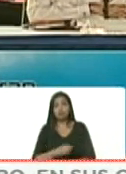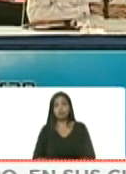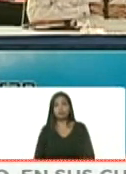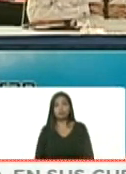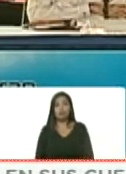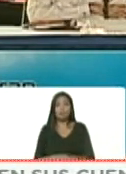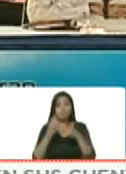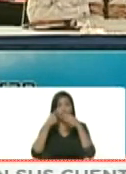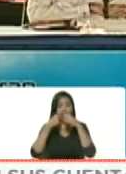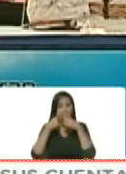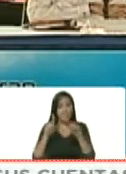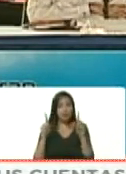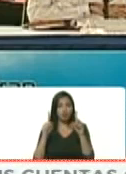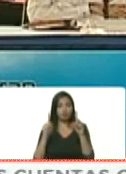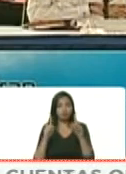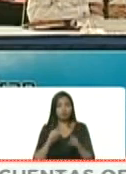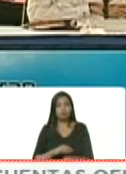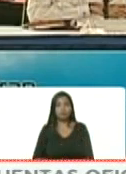Pero